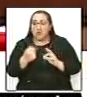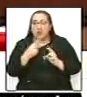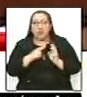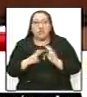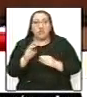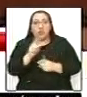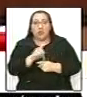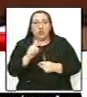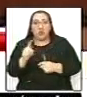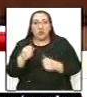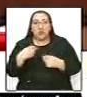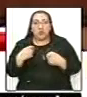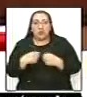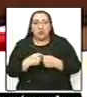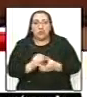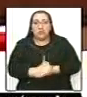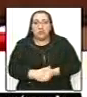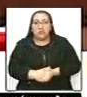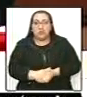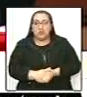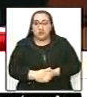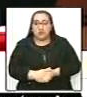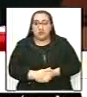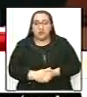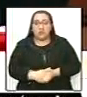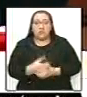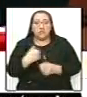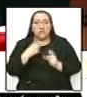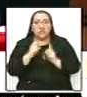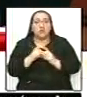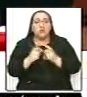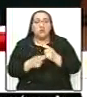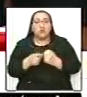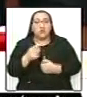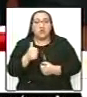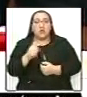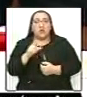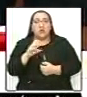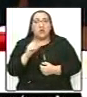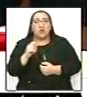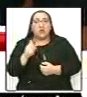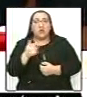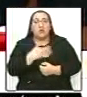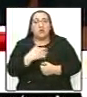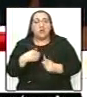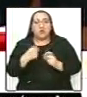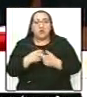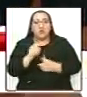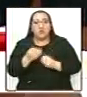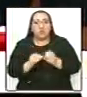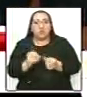tiene cada uno en sus tablets. Tiene la palabra el congresista Alcalá Mateo, presidente de la Comisión de Presupuesto, hasta por 10 minutos.